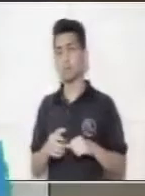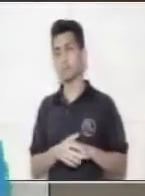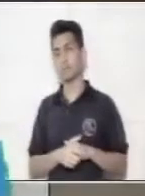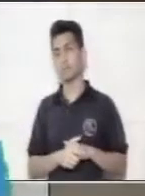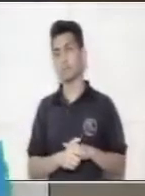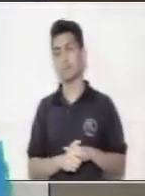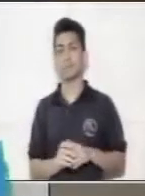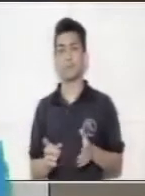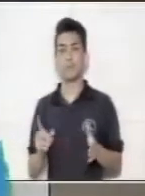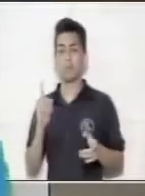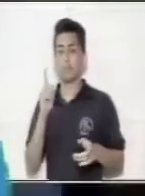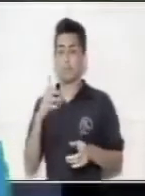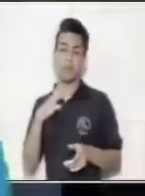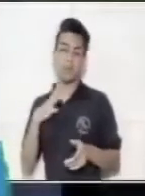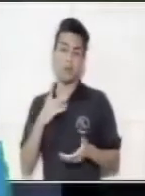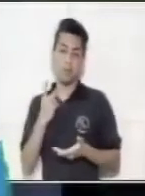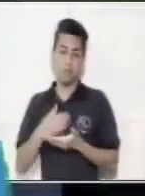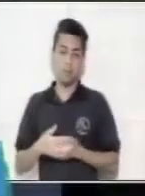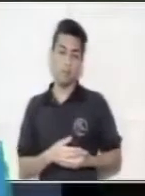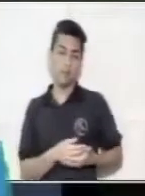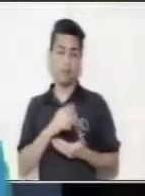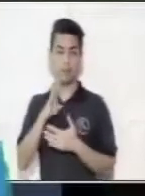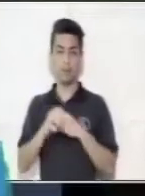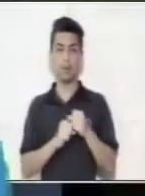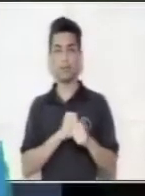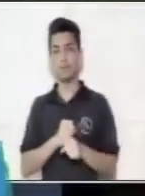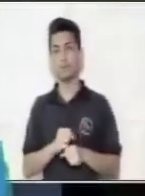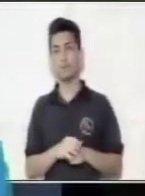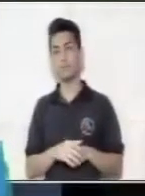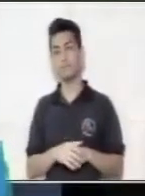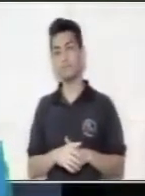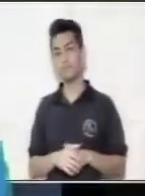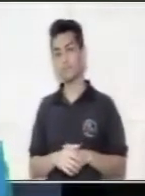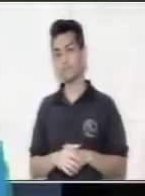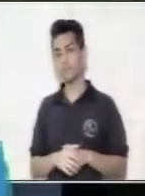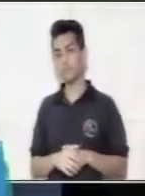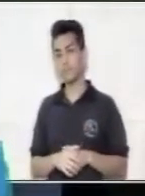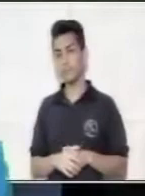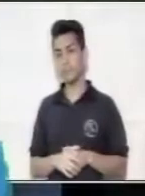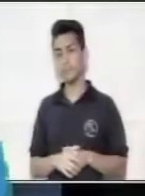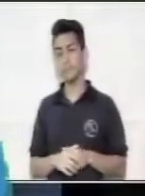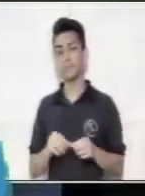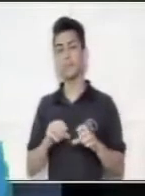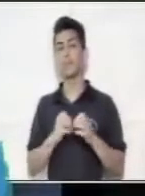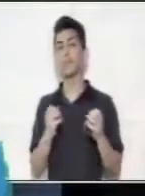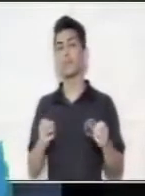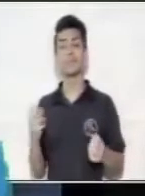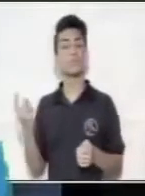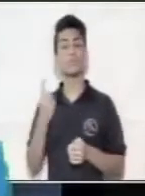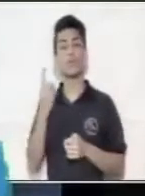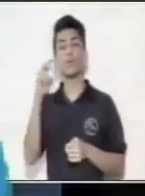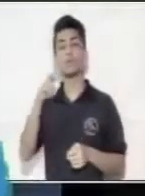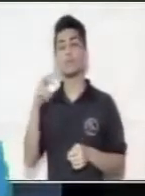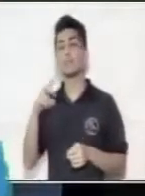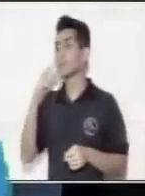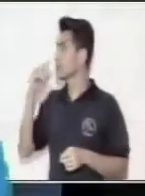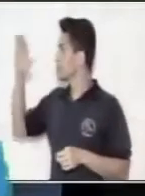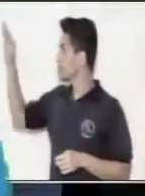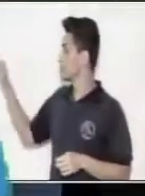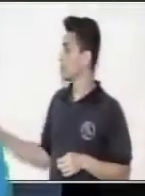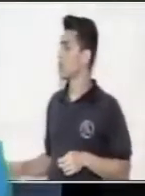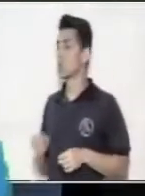un bebé de 4 años. Ok. Entonces únicamente necesitamos el número y la